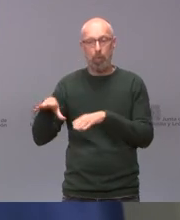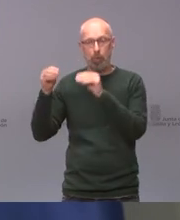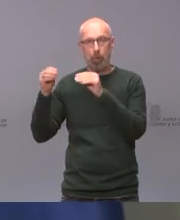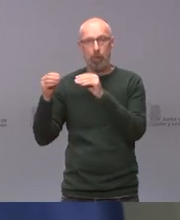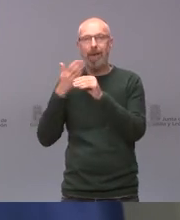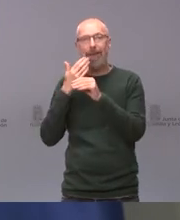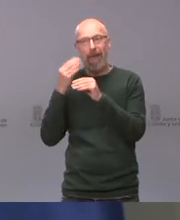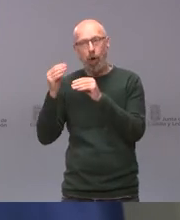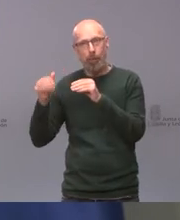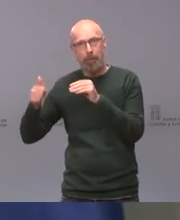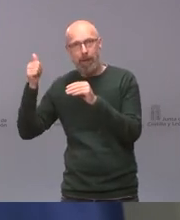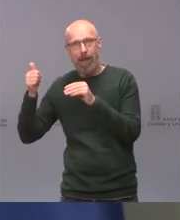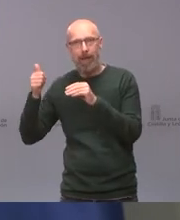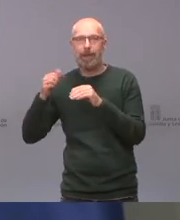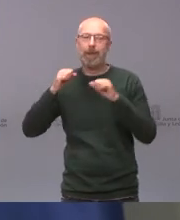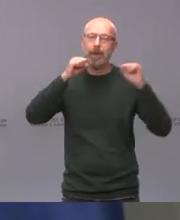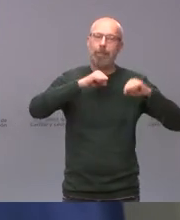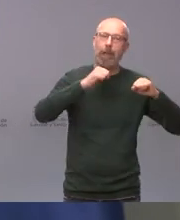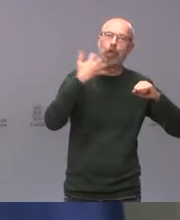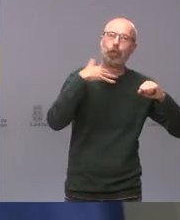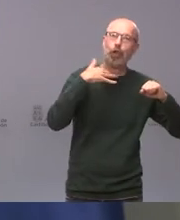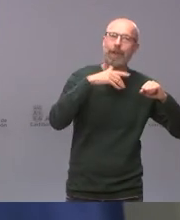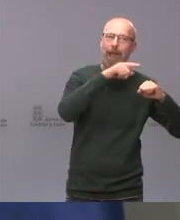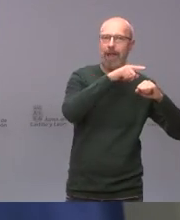que están en Soria. Y porque